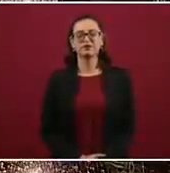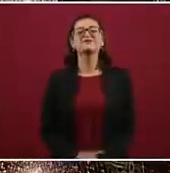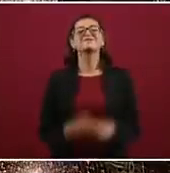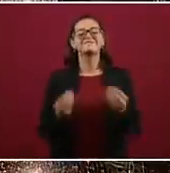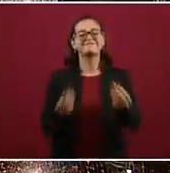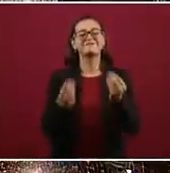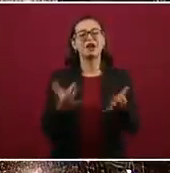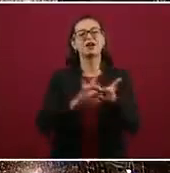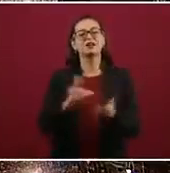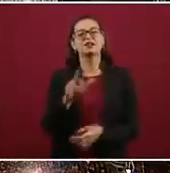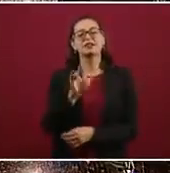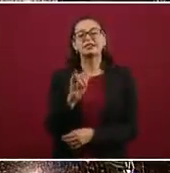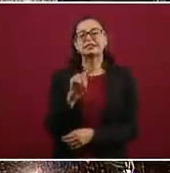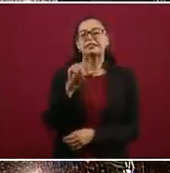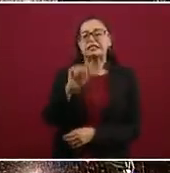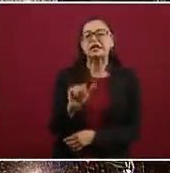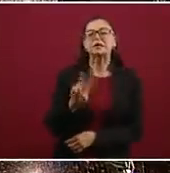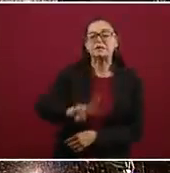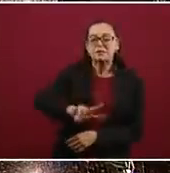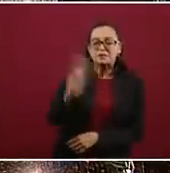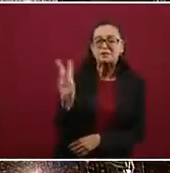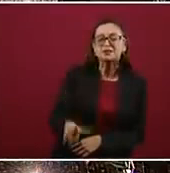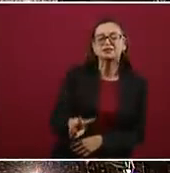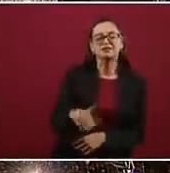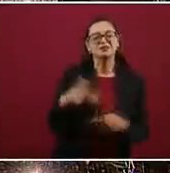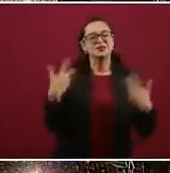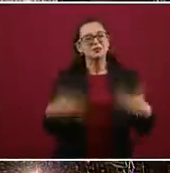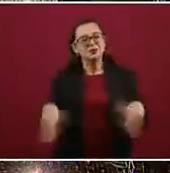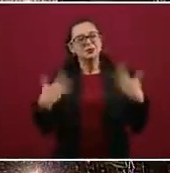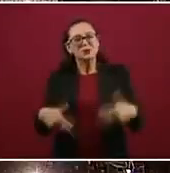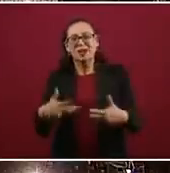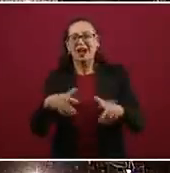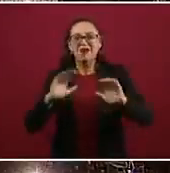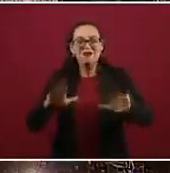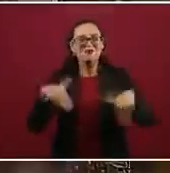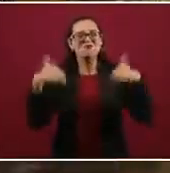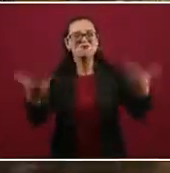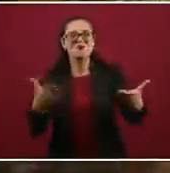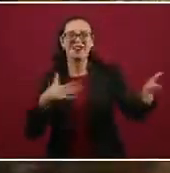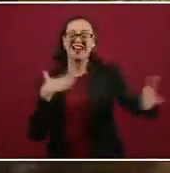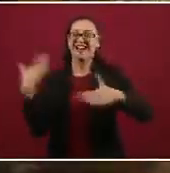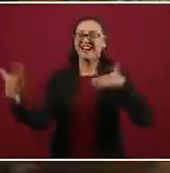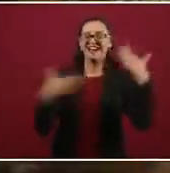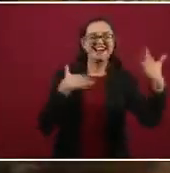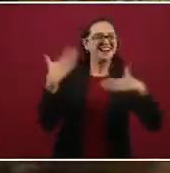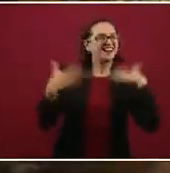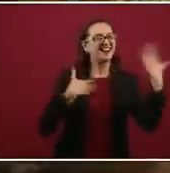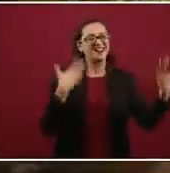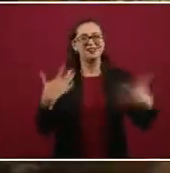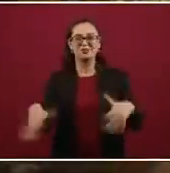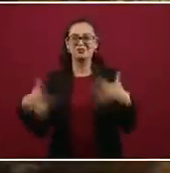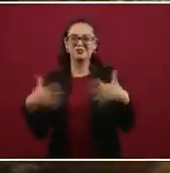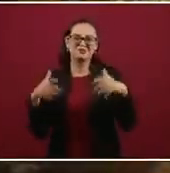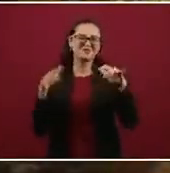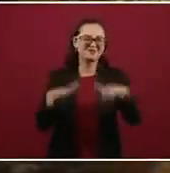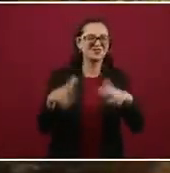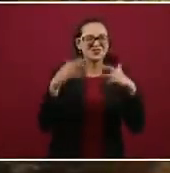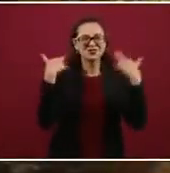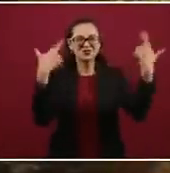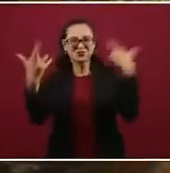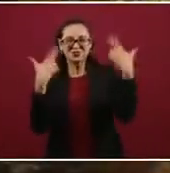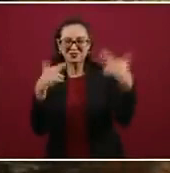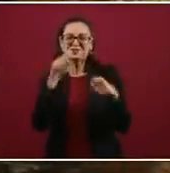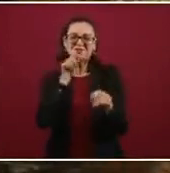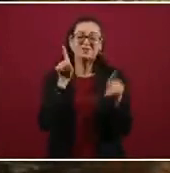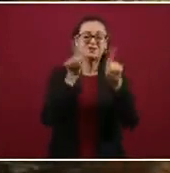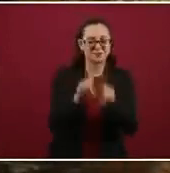Muchas gracias, Rita. Así es, cuando escuchas toda esta algarabía y piensas en el relajo, pues también pienso un poco en el mitote. Por cierto, hay un